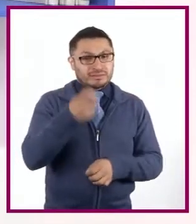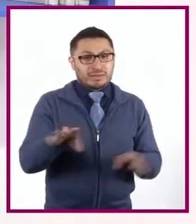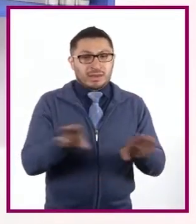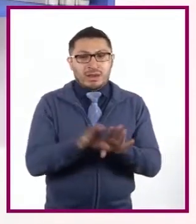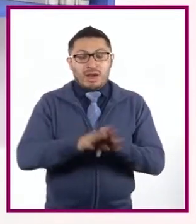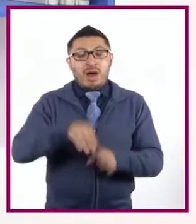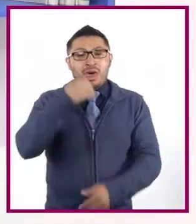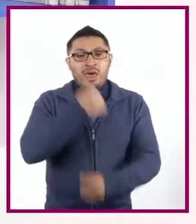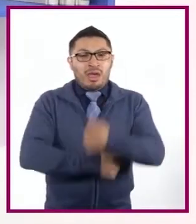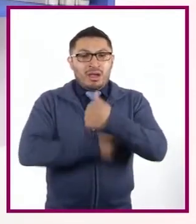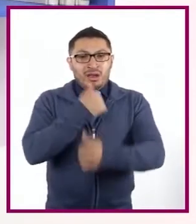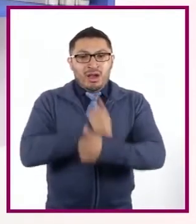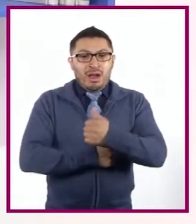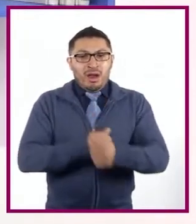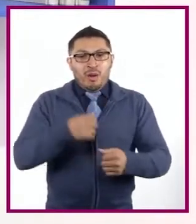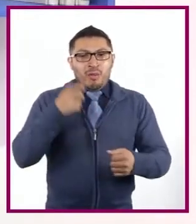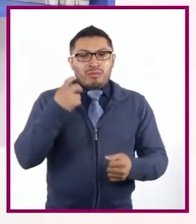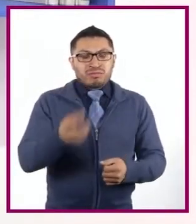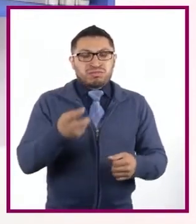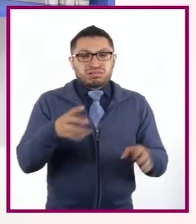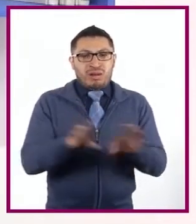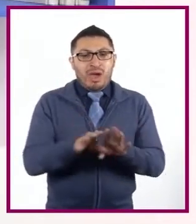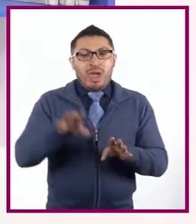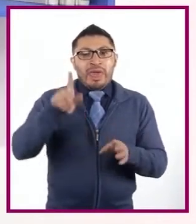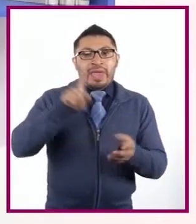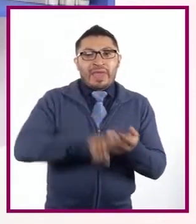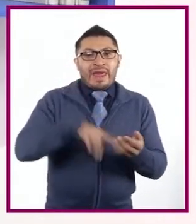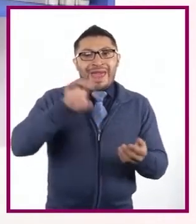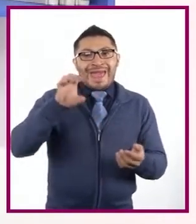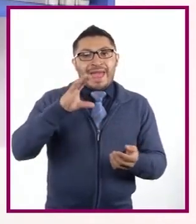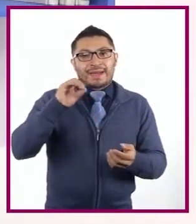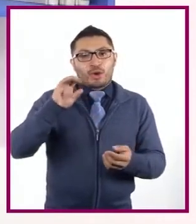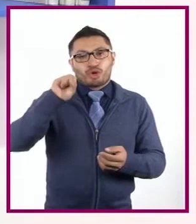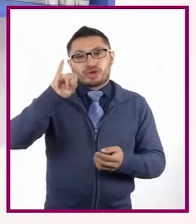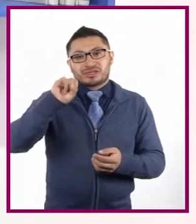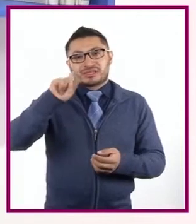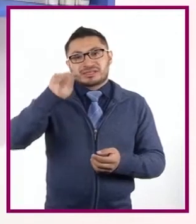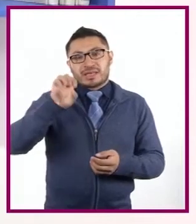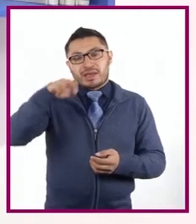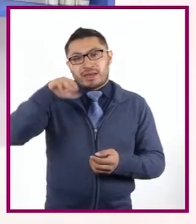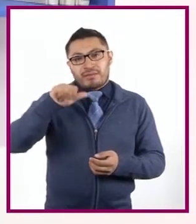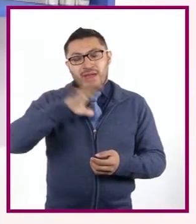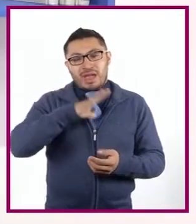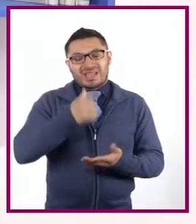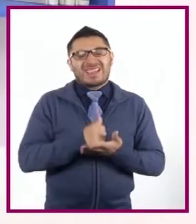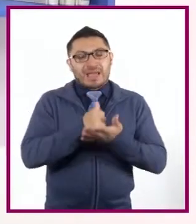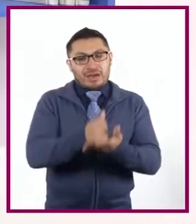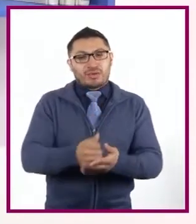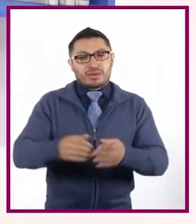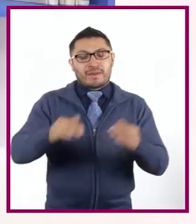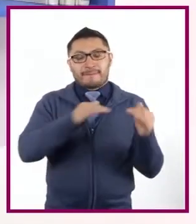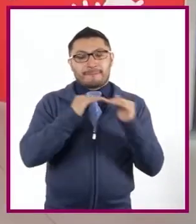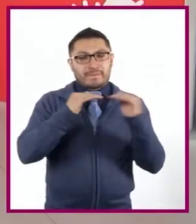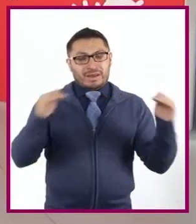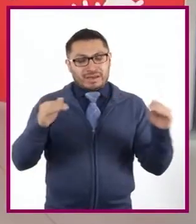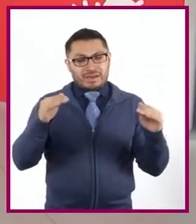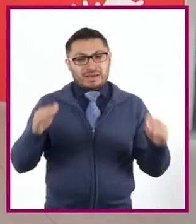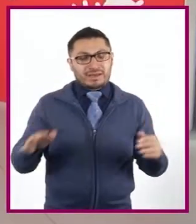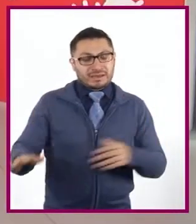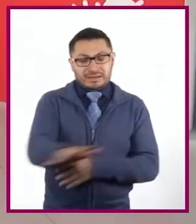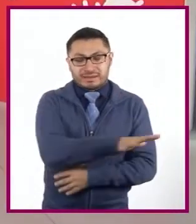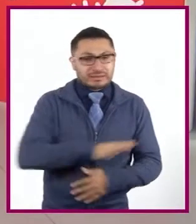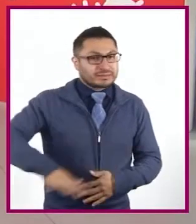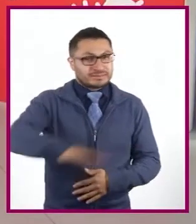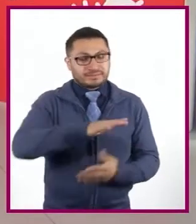la competencia en un ecosistema contribuye al equilibrio de las poblaciones.